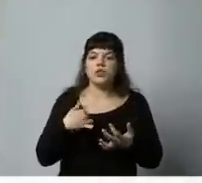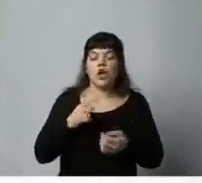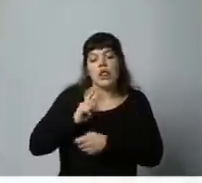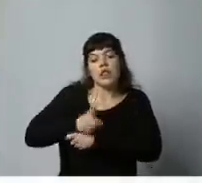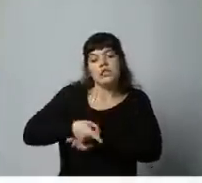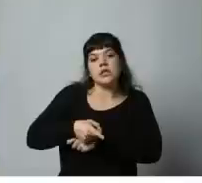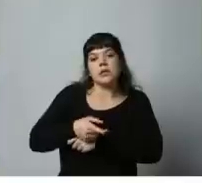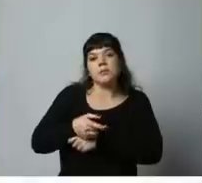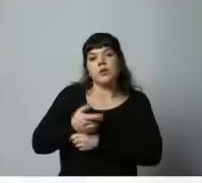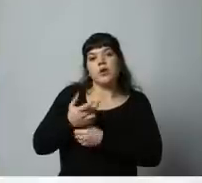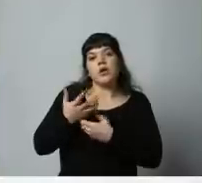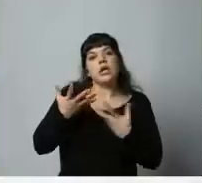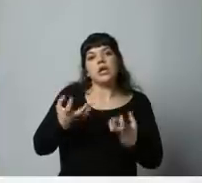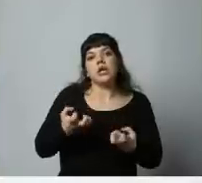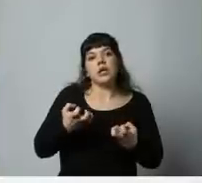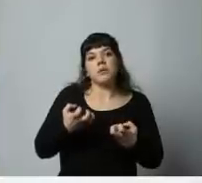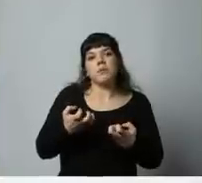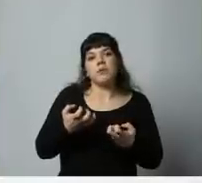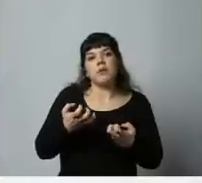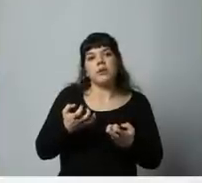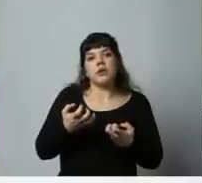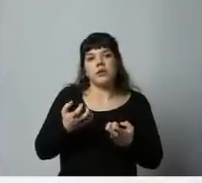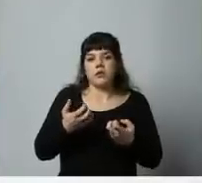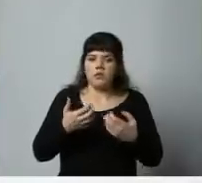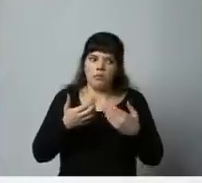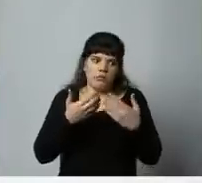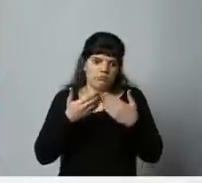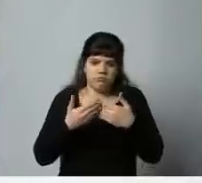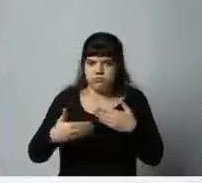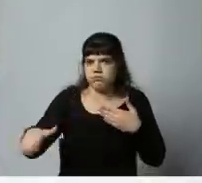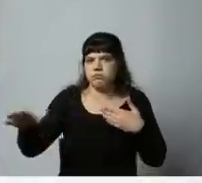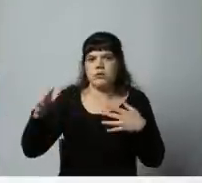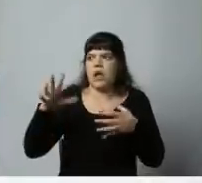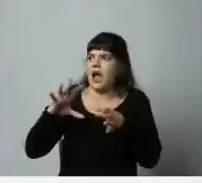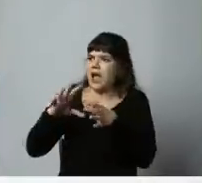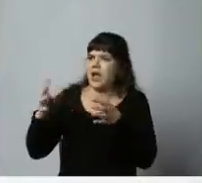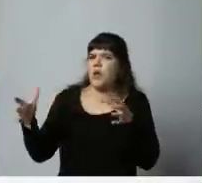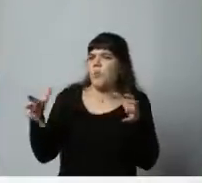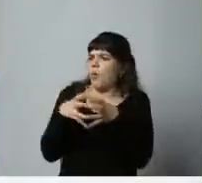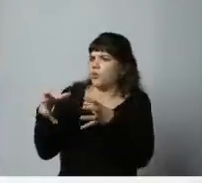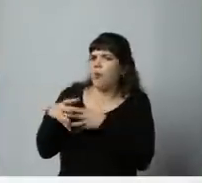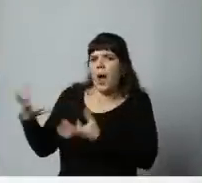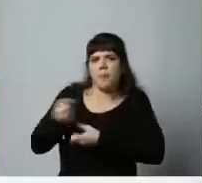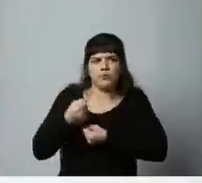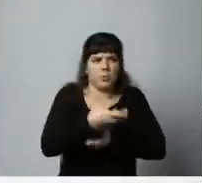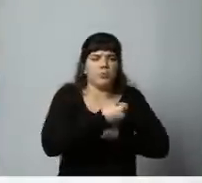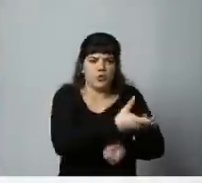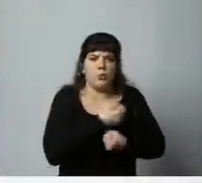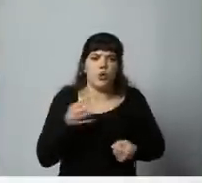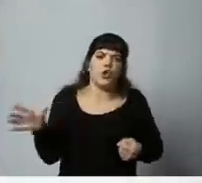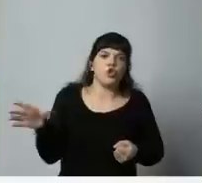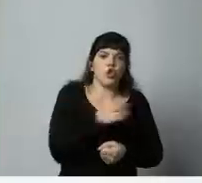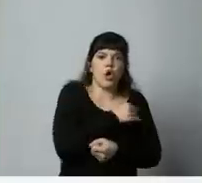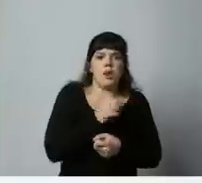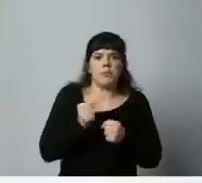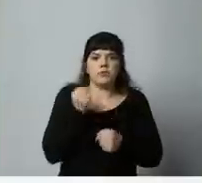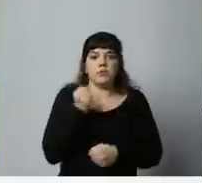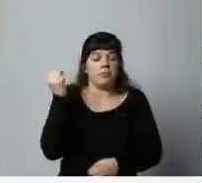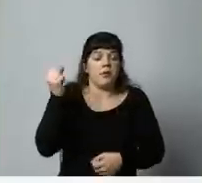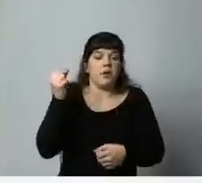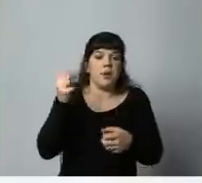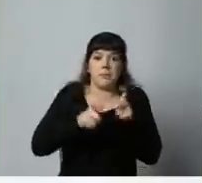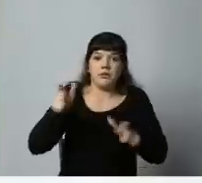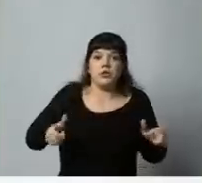que desarrollar con un gran sistema de alianzas un movimiento nacional por el trabajo porque el problema clave de los uruguayos